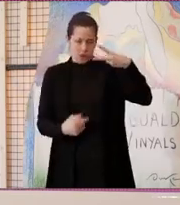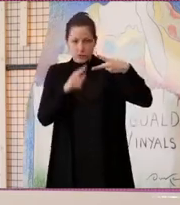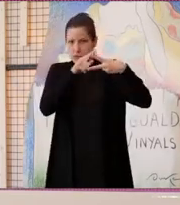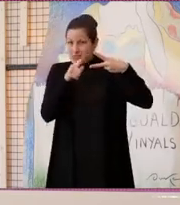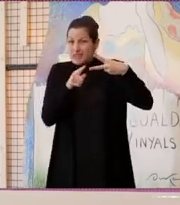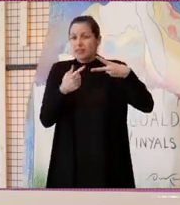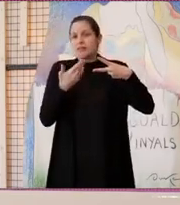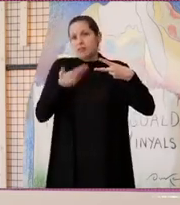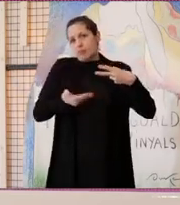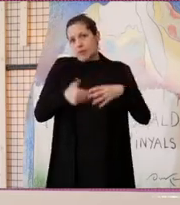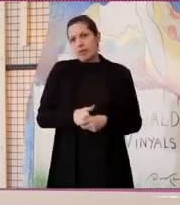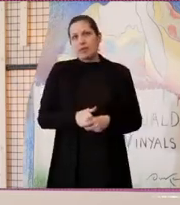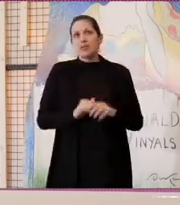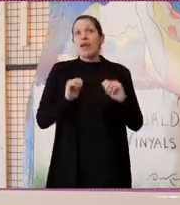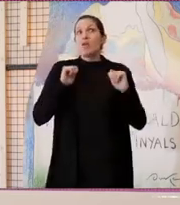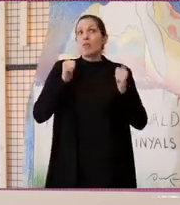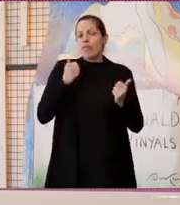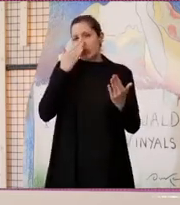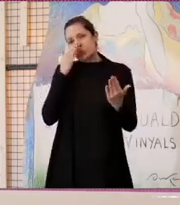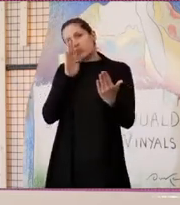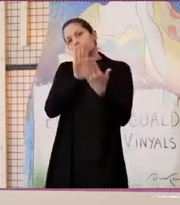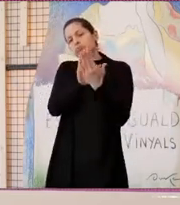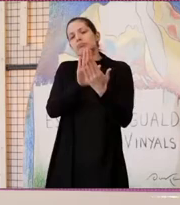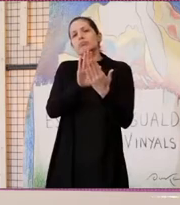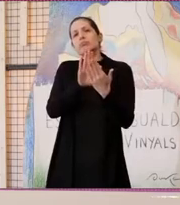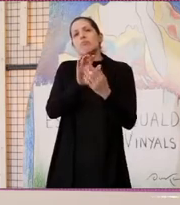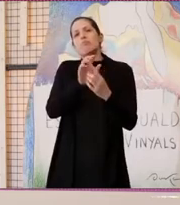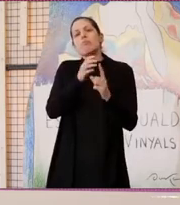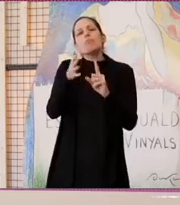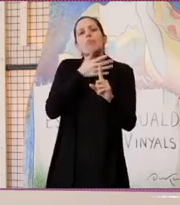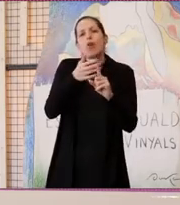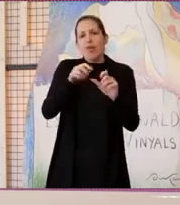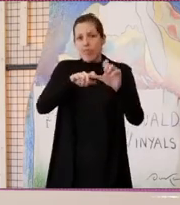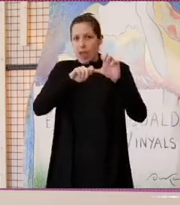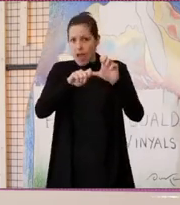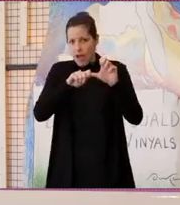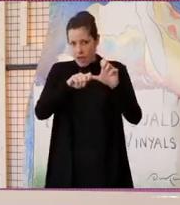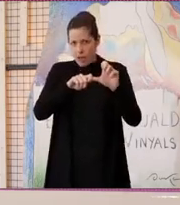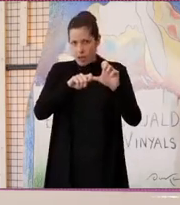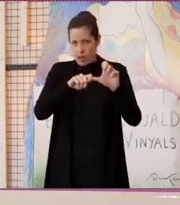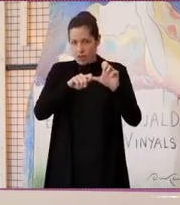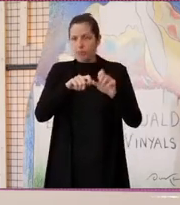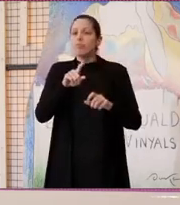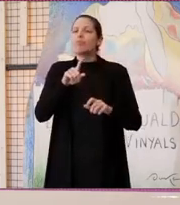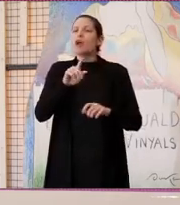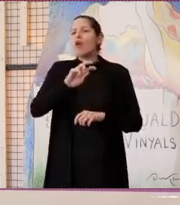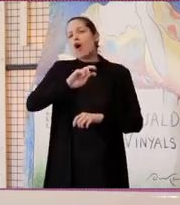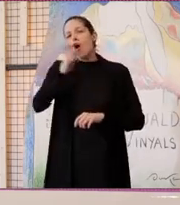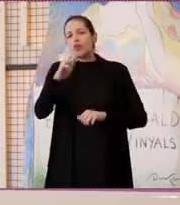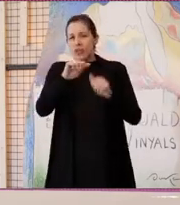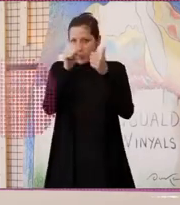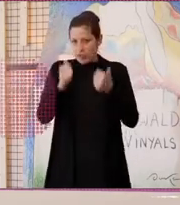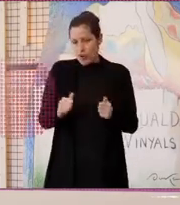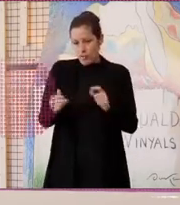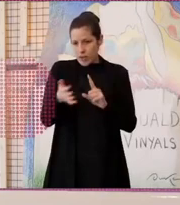empezado a afrontar la violencia de género desde enfrentando otras formas de violencia no en Asturias